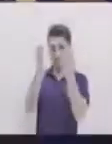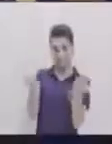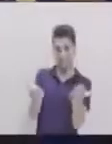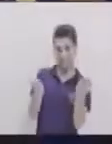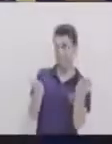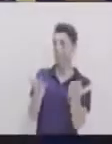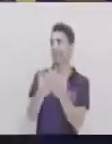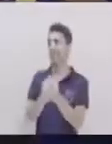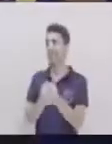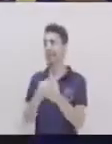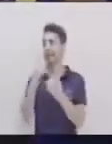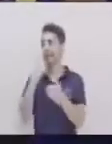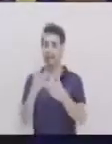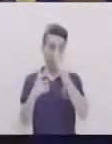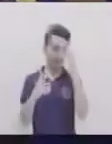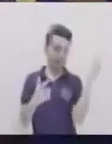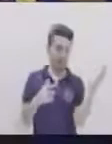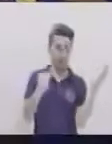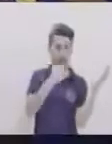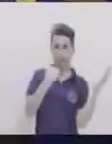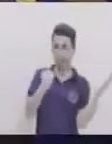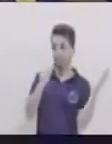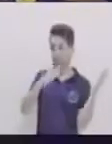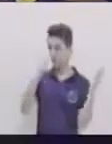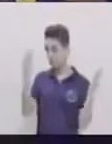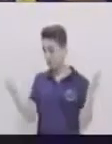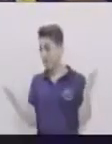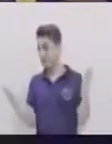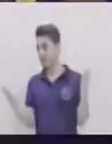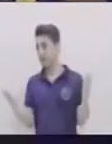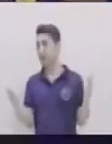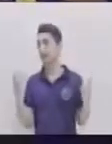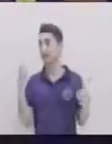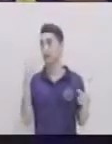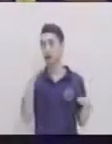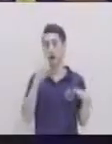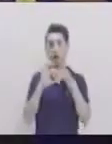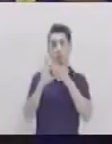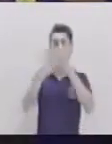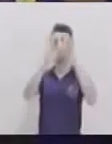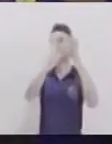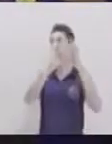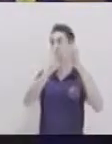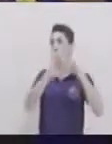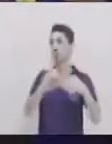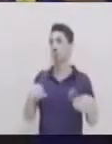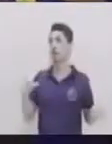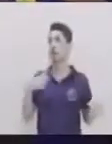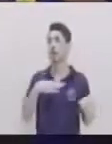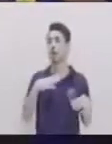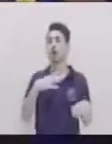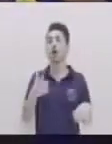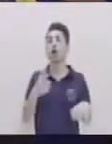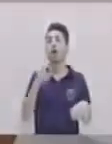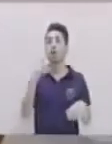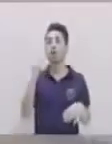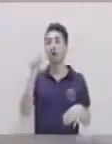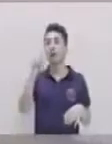derecho podemos ver la aurícula derecha y el ventrículo derecho, que están conectados por la válvula